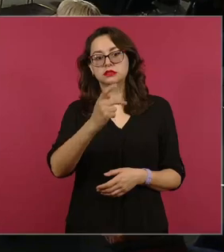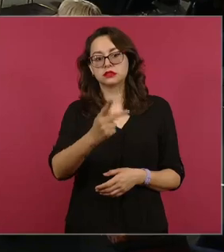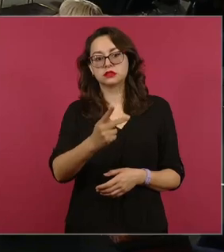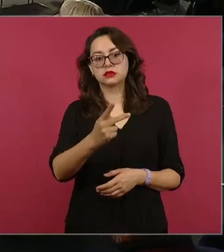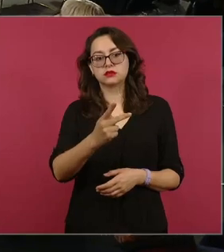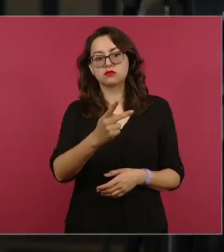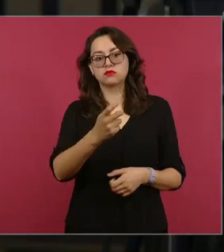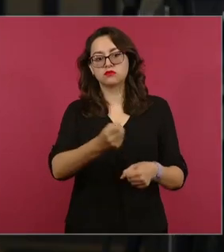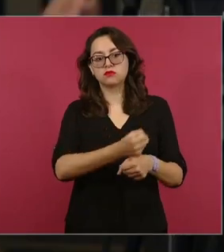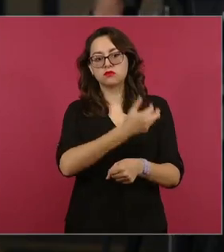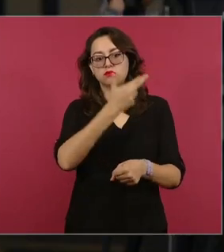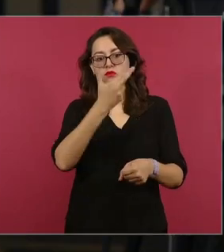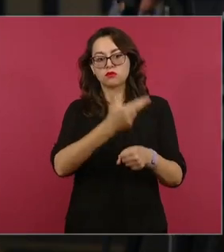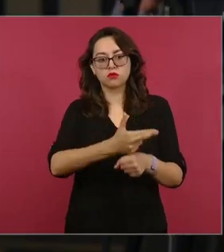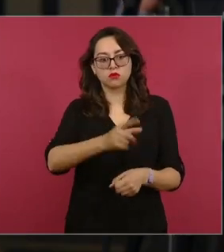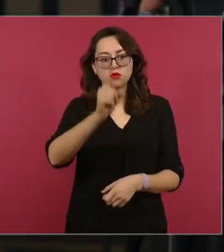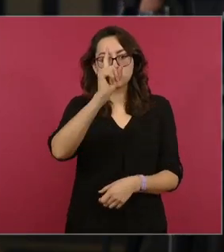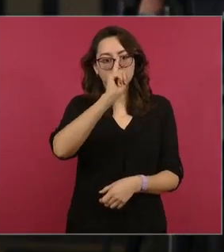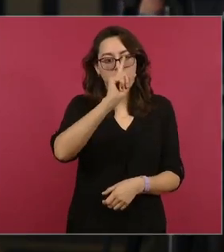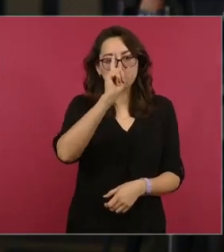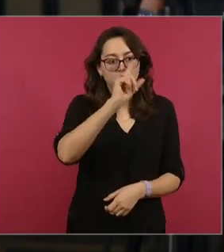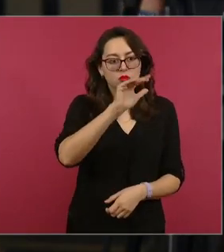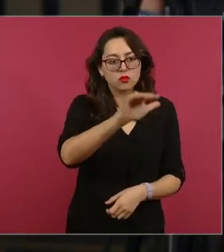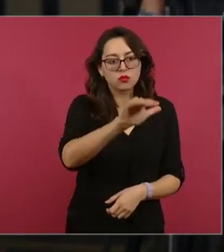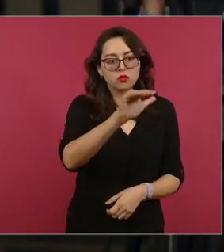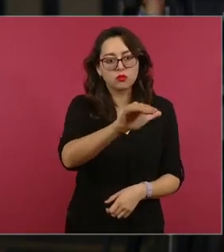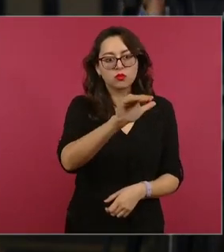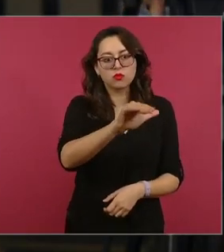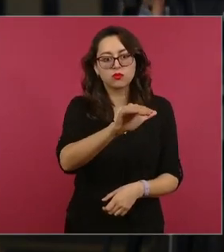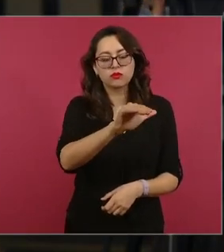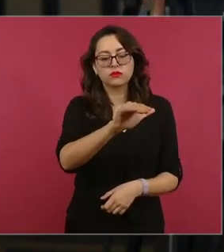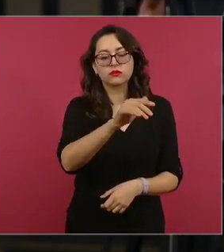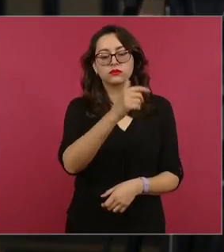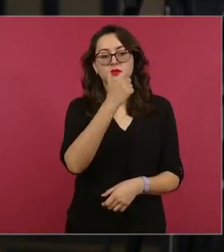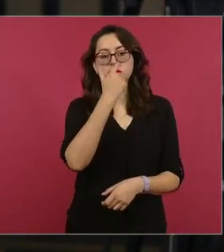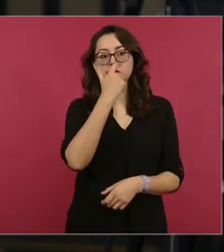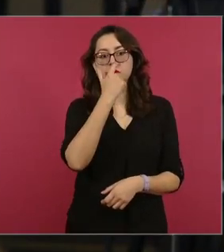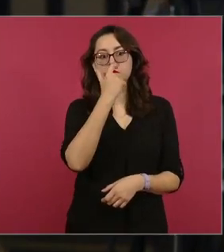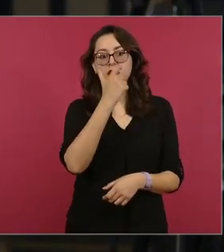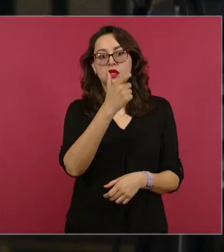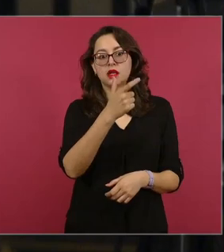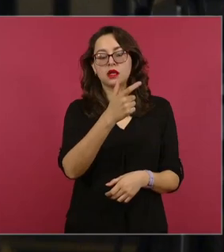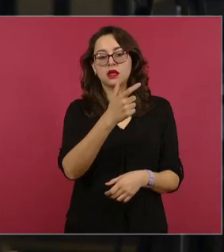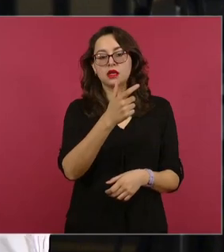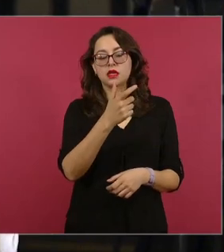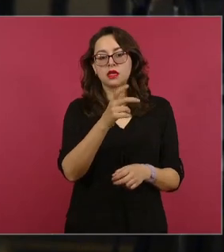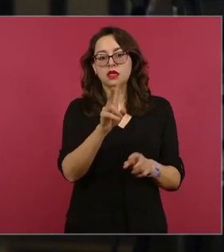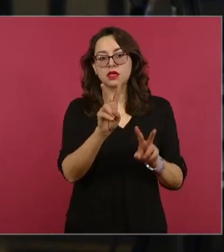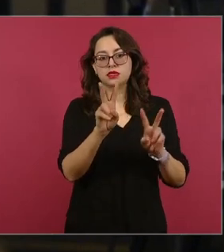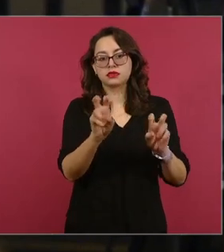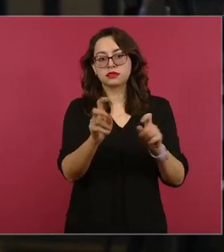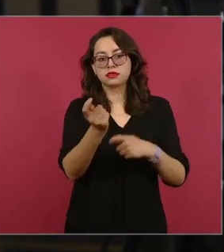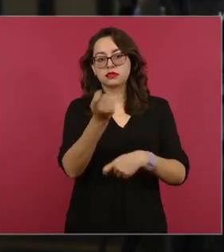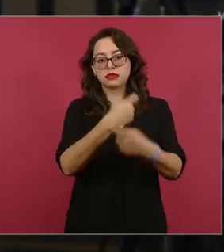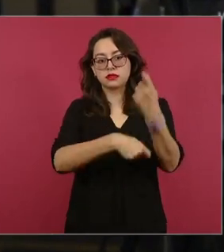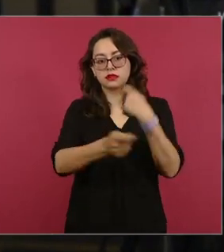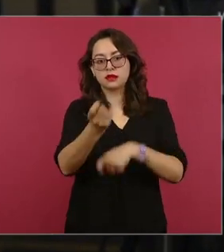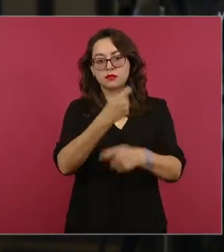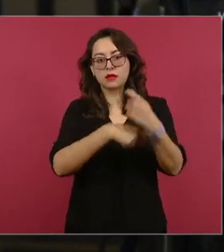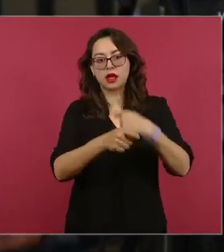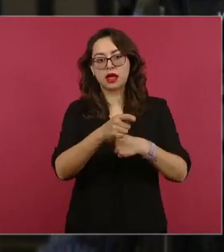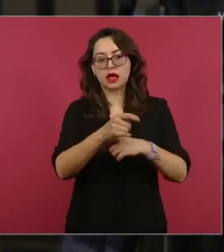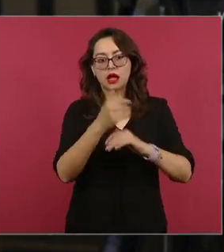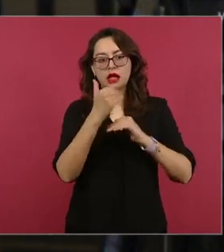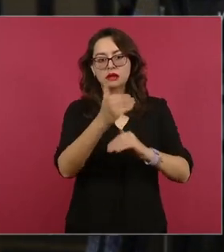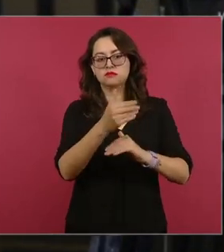le recomendaría que se volviera, que ya no se limitara esta cobertura de cambios, se volvieran a